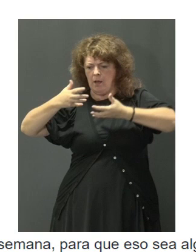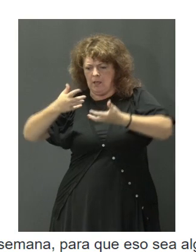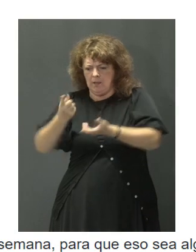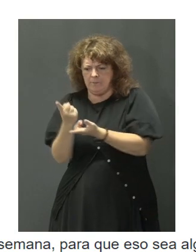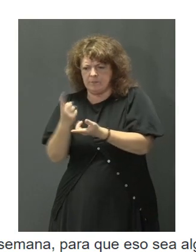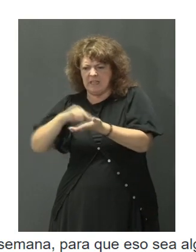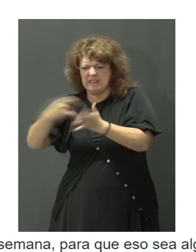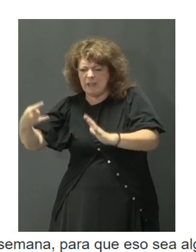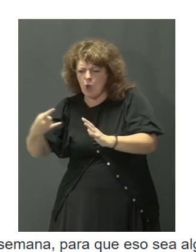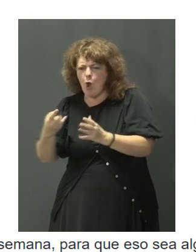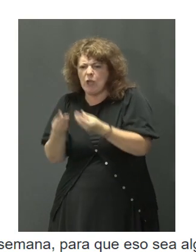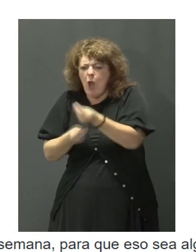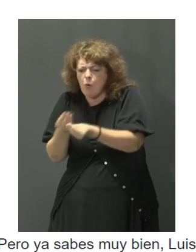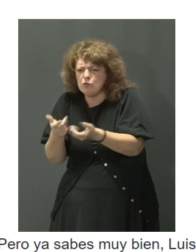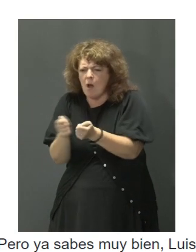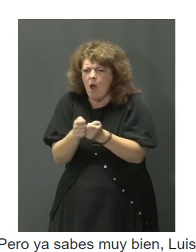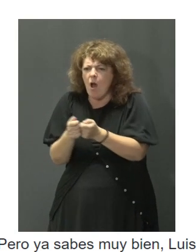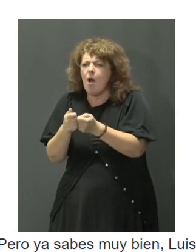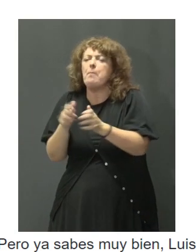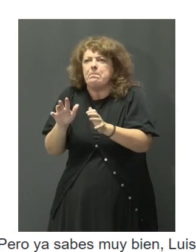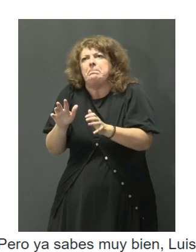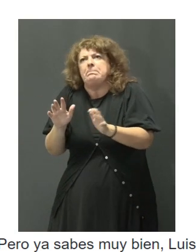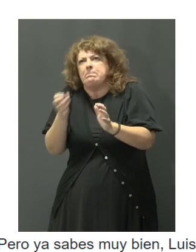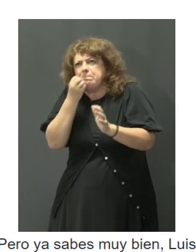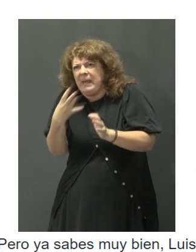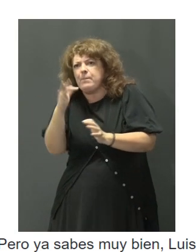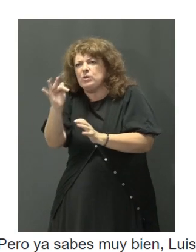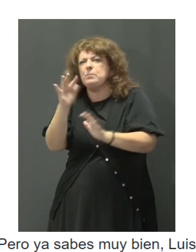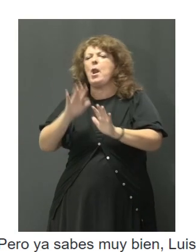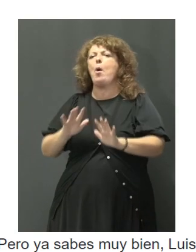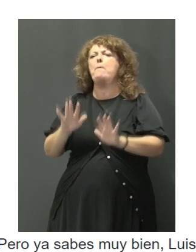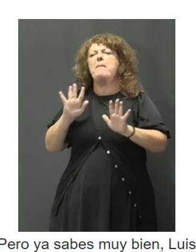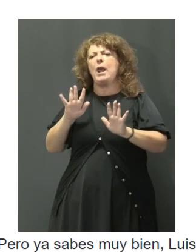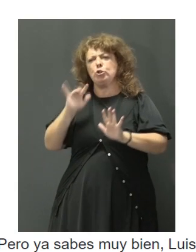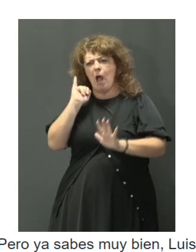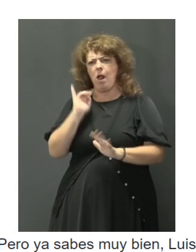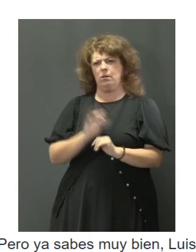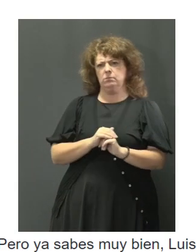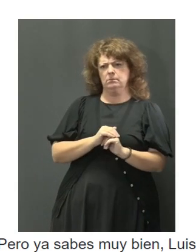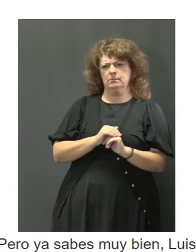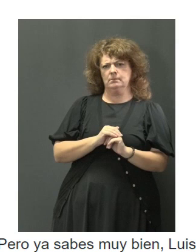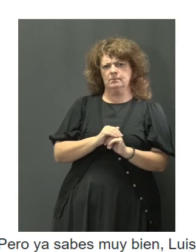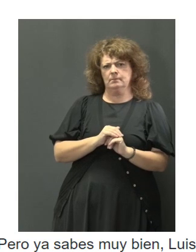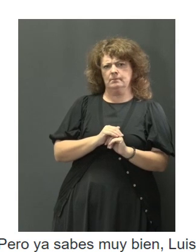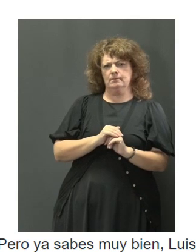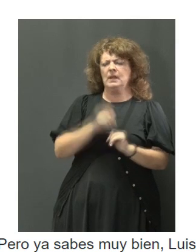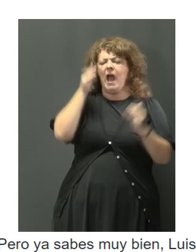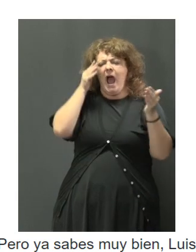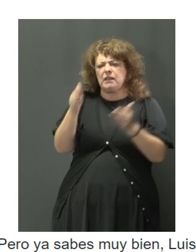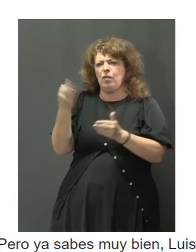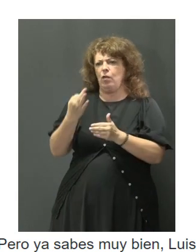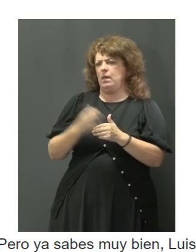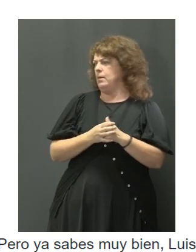es positivo, sí, con peros, que yo creo que tenemos que ponerles especial atención.